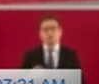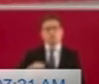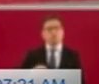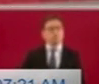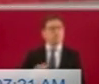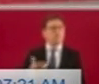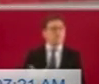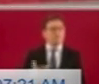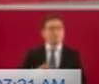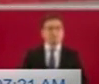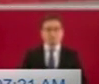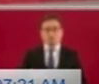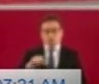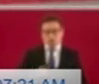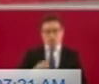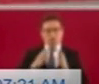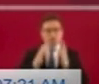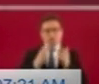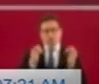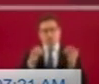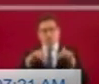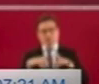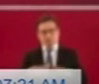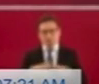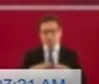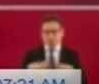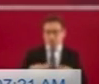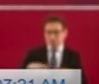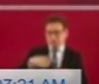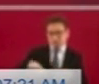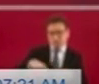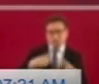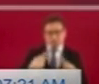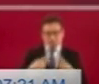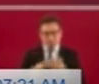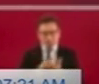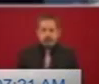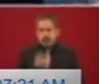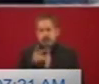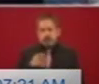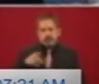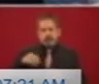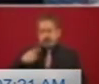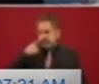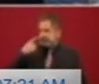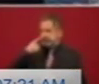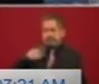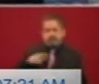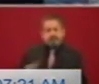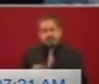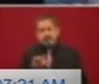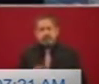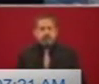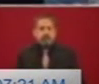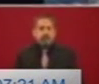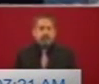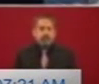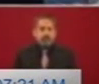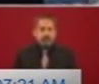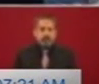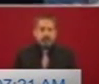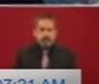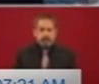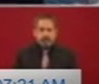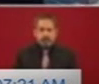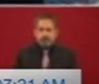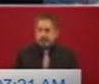será un informe prácticamente privado ya que debido a la restricción sanitaria no puede haber reuniones de más de